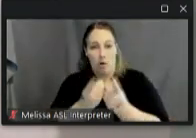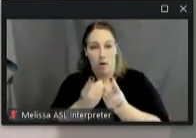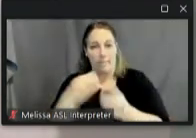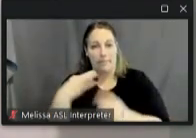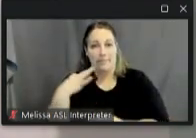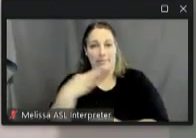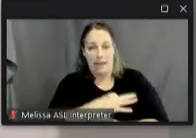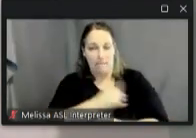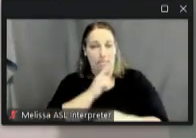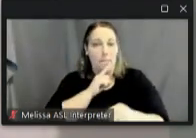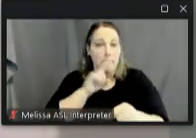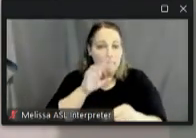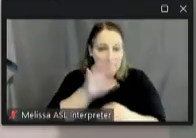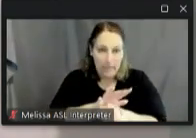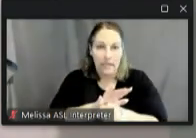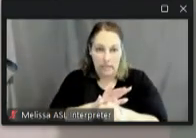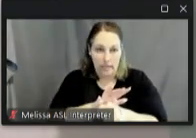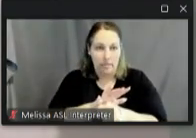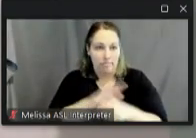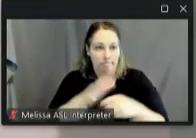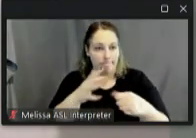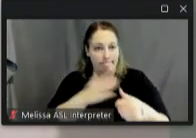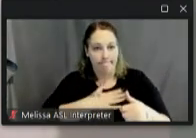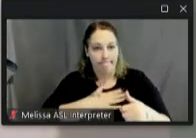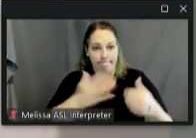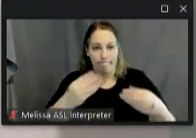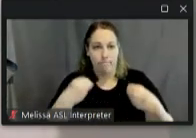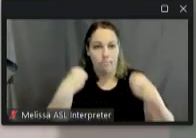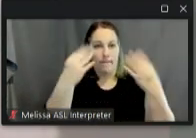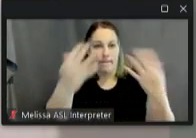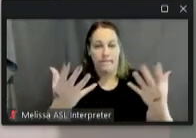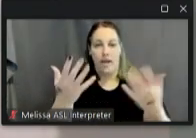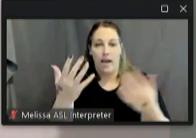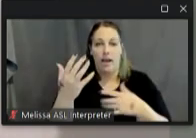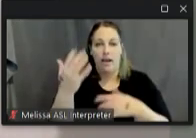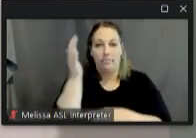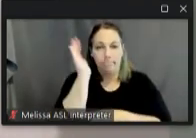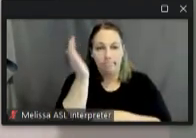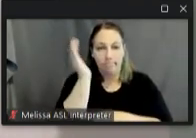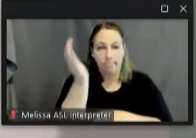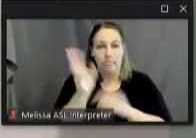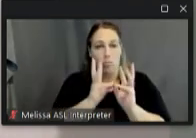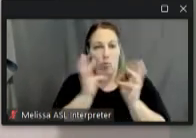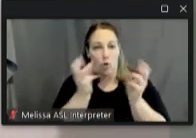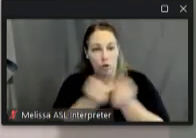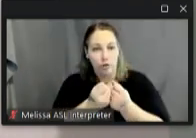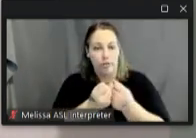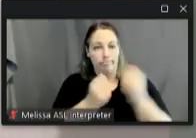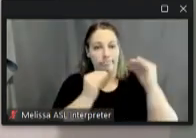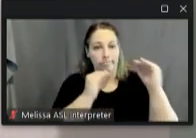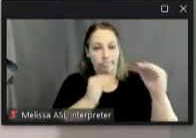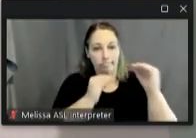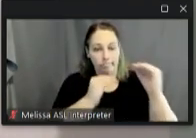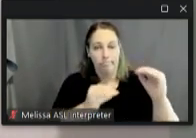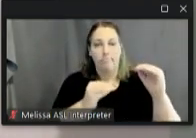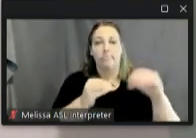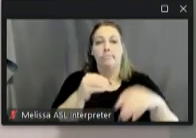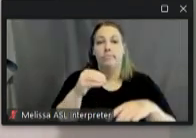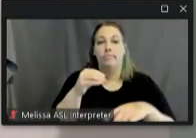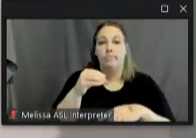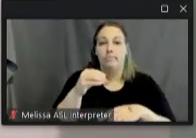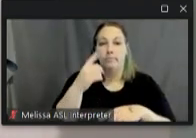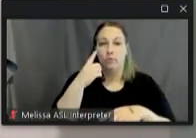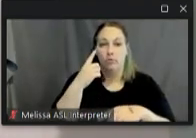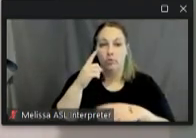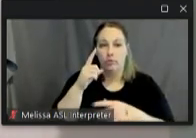a los centros educativos que están dentro de las áreas de influencia de los establecimientos de salud para así